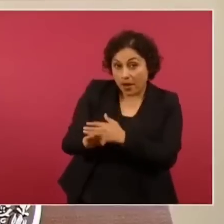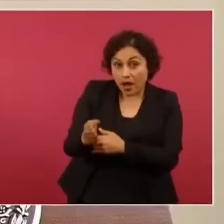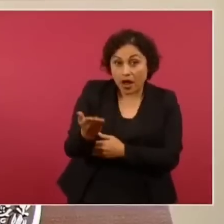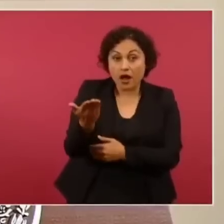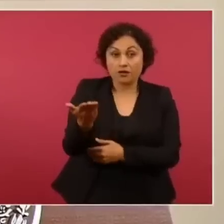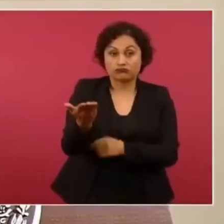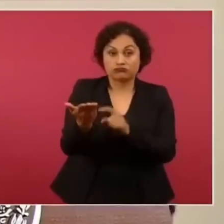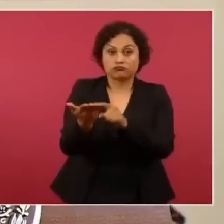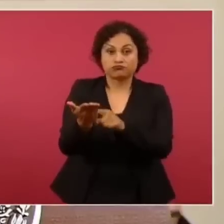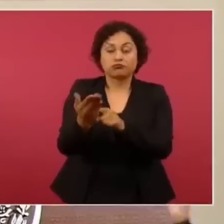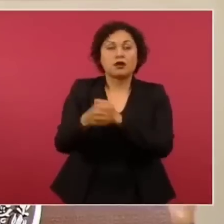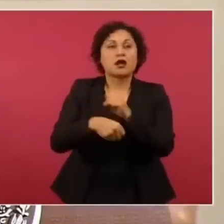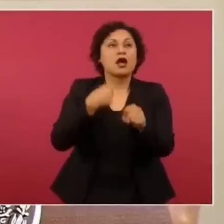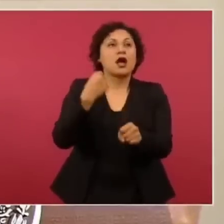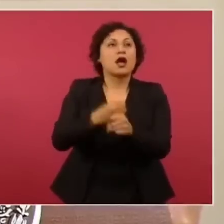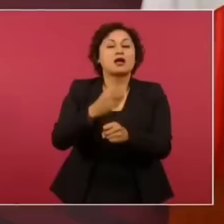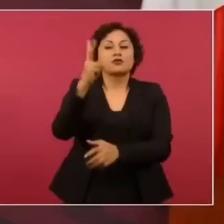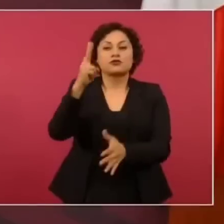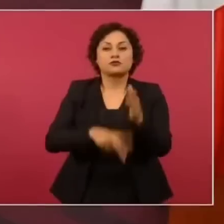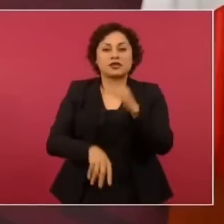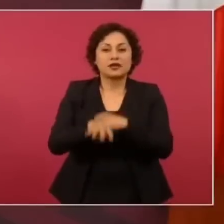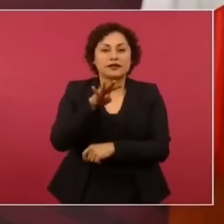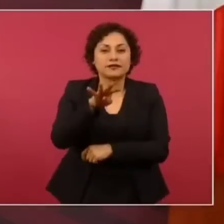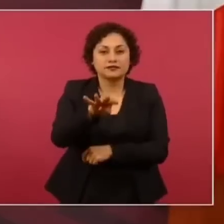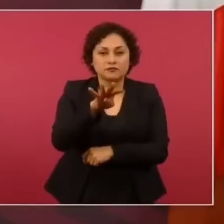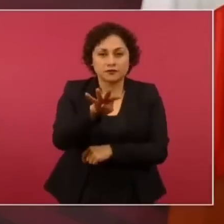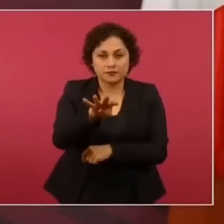correspondiente al año de 2019.